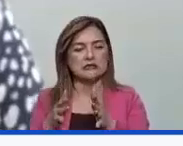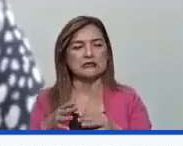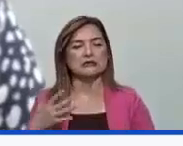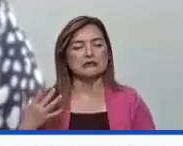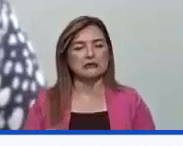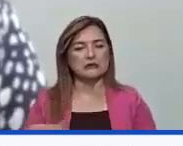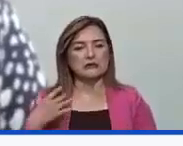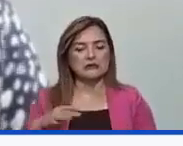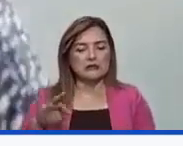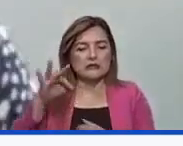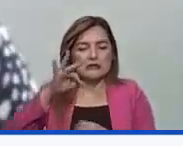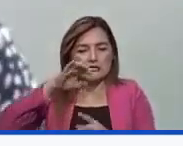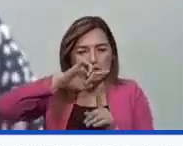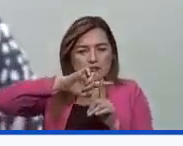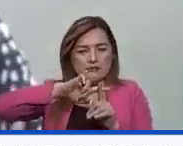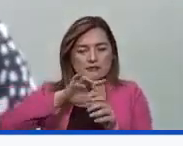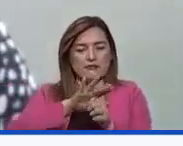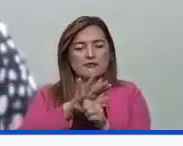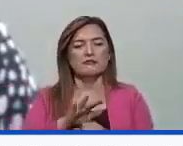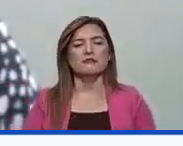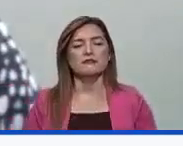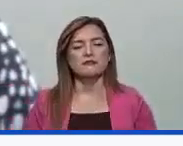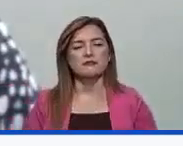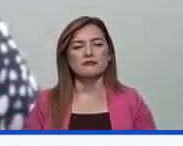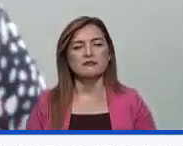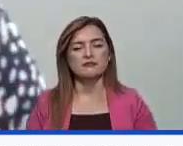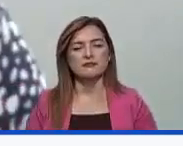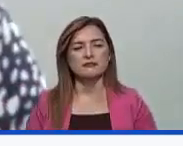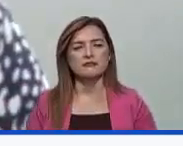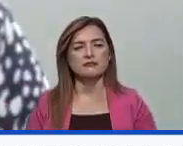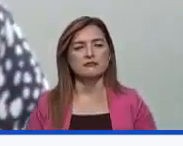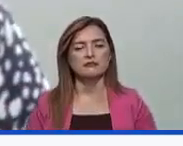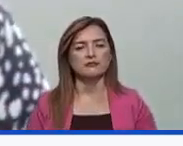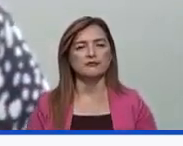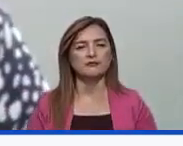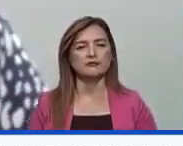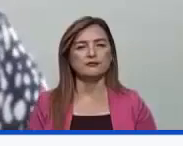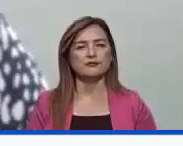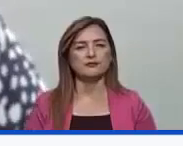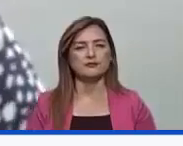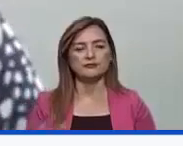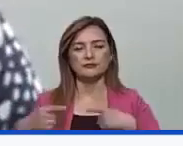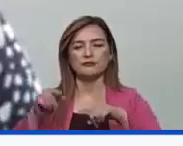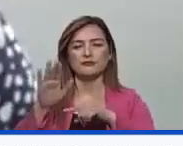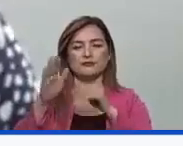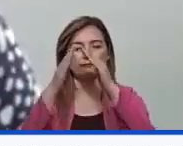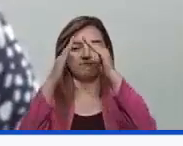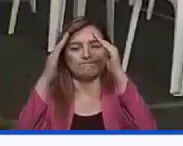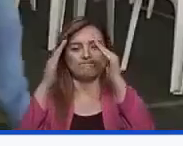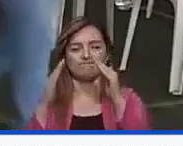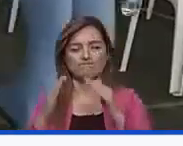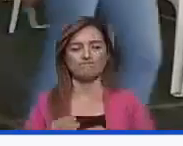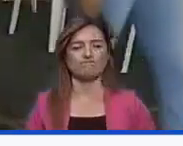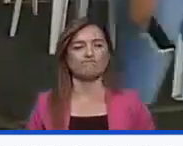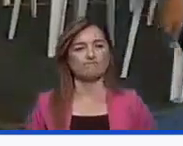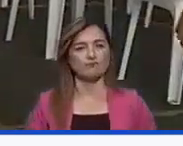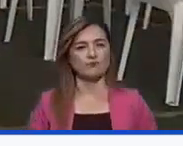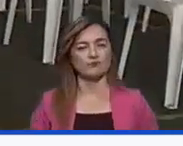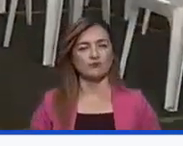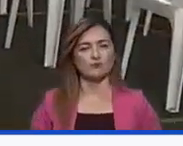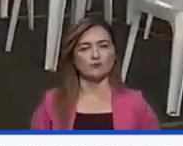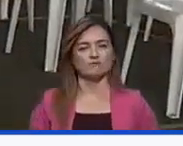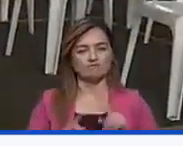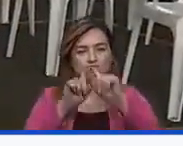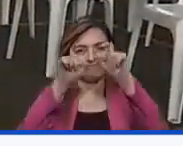podido contagiarse. La empresa ha tenido que, mandar a sus casas a cada uno de estos colaboradores. Y no solo ocurre